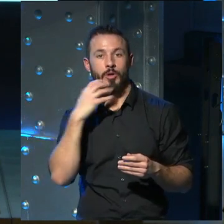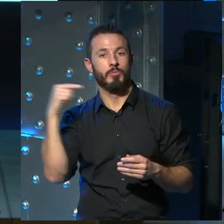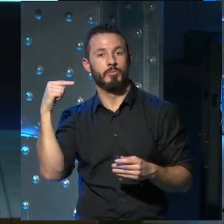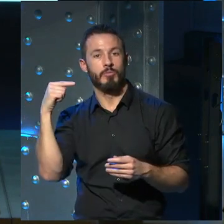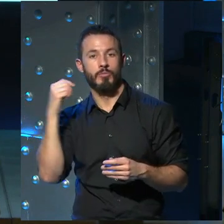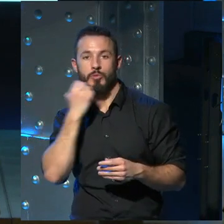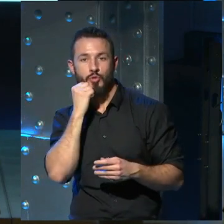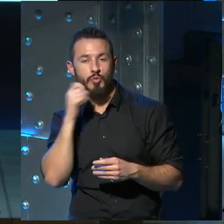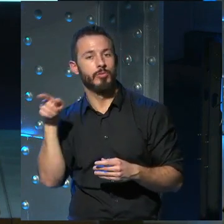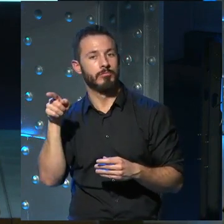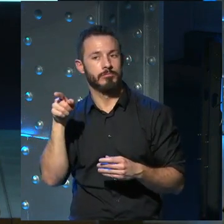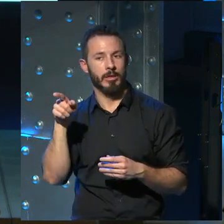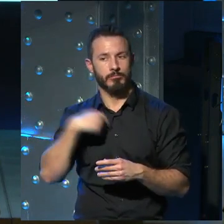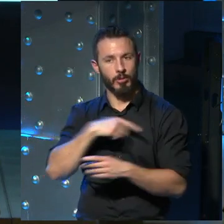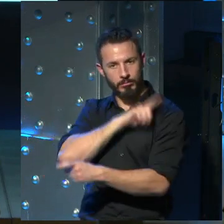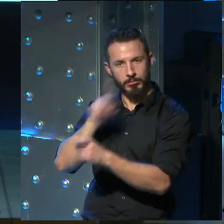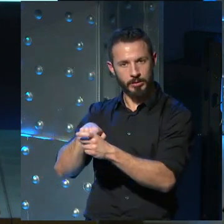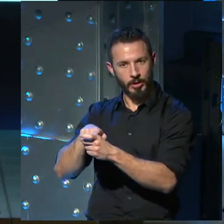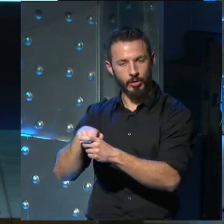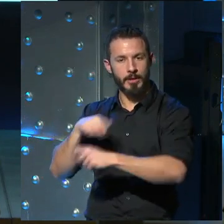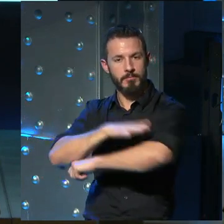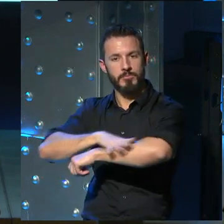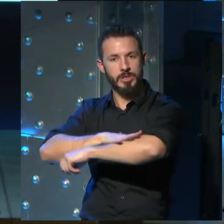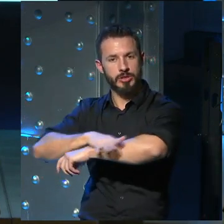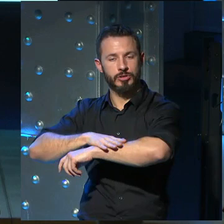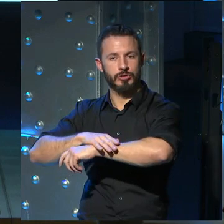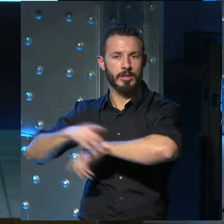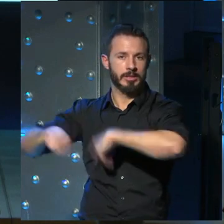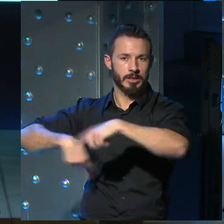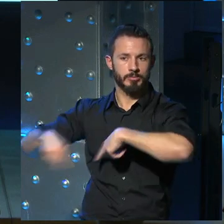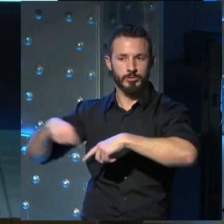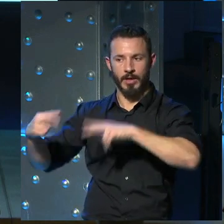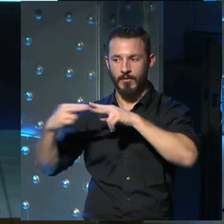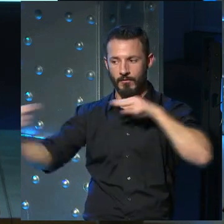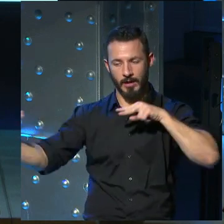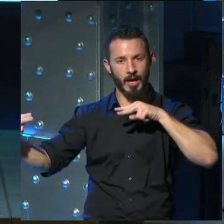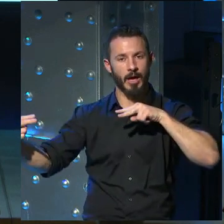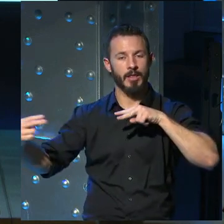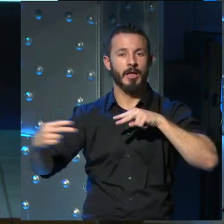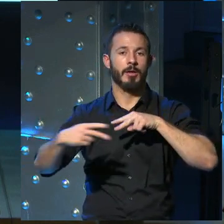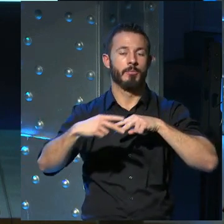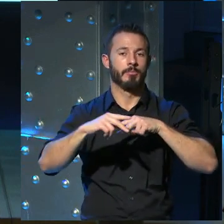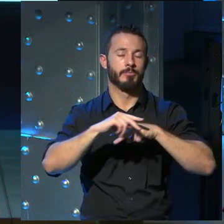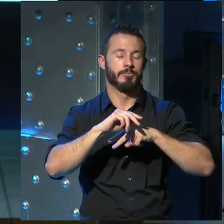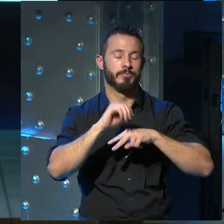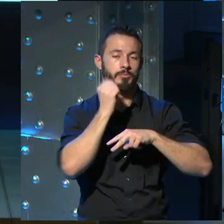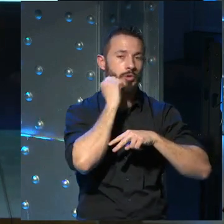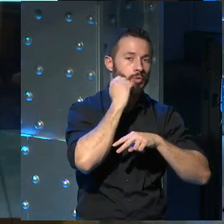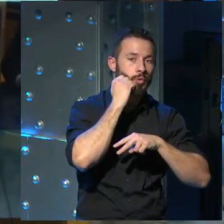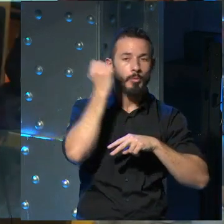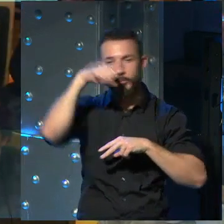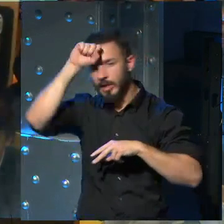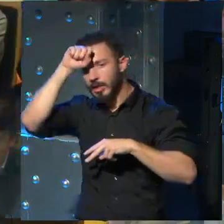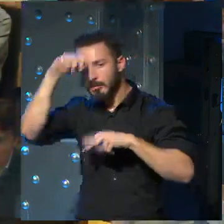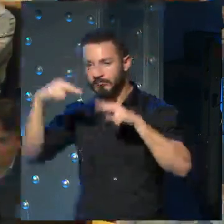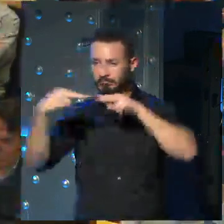Moscú participé junto con el ministro de Transportes en la apertura de la vía Moscú-Berlín, una vía que no se